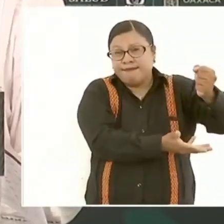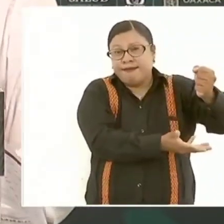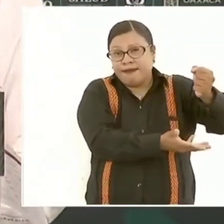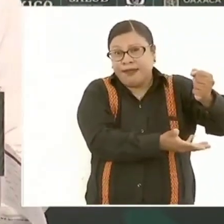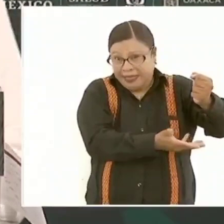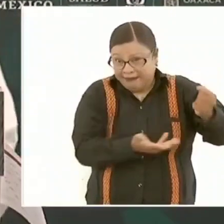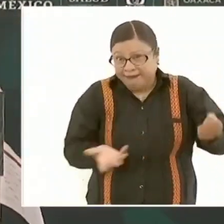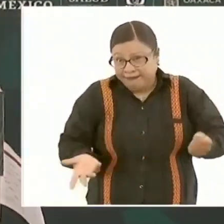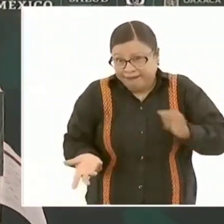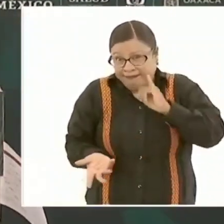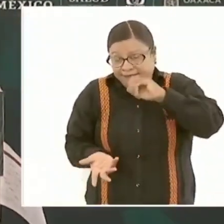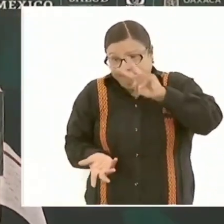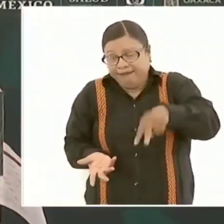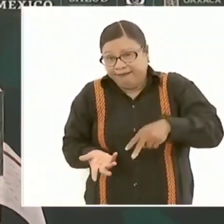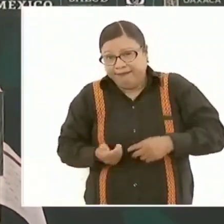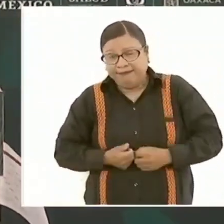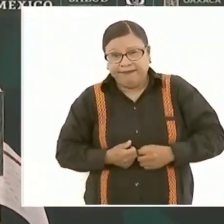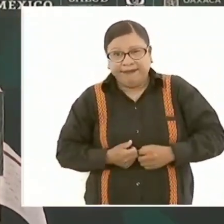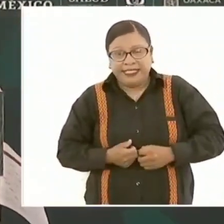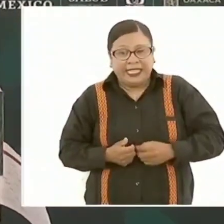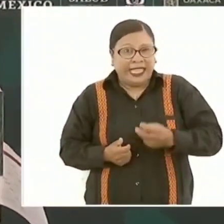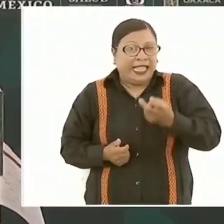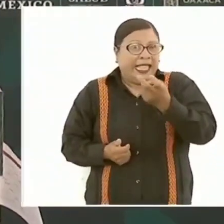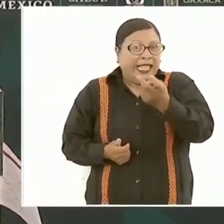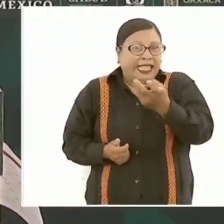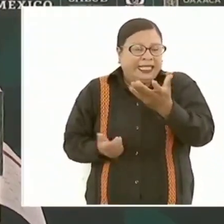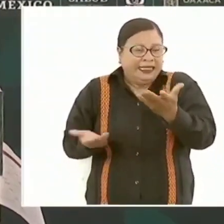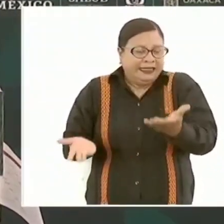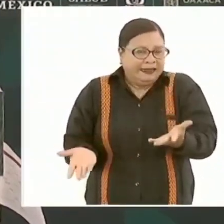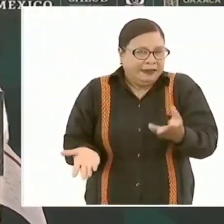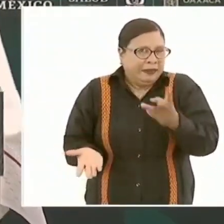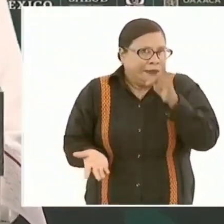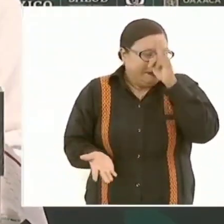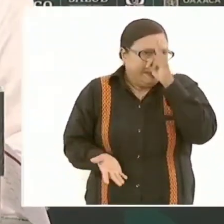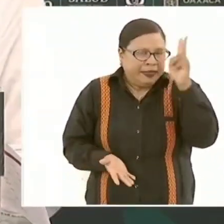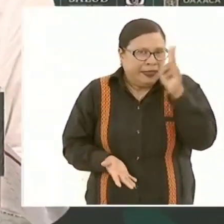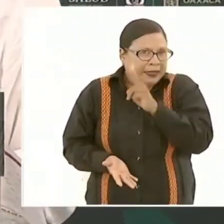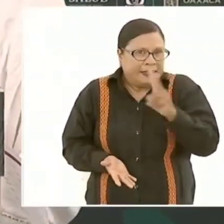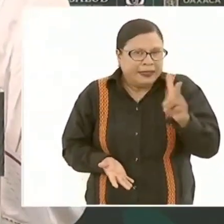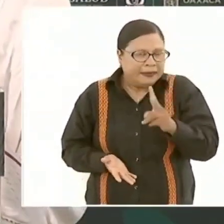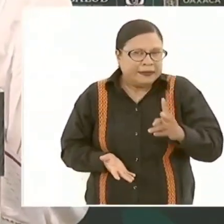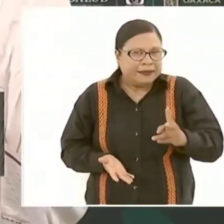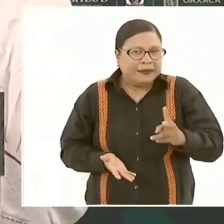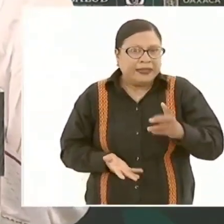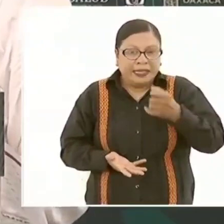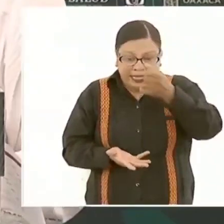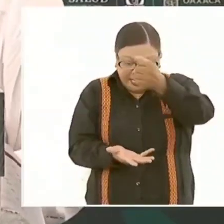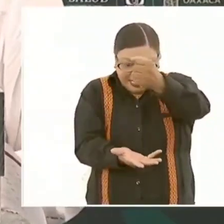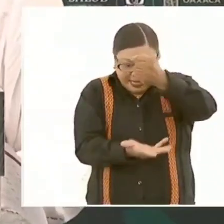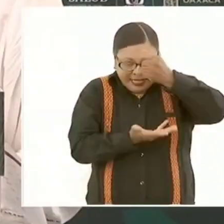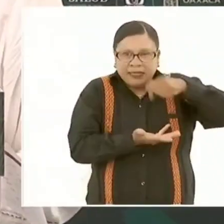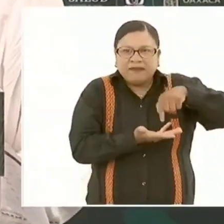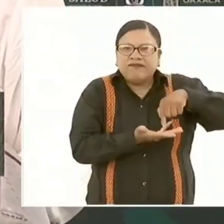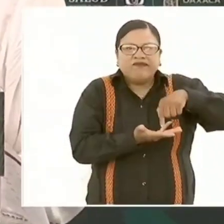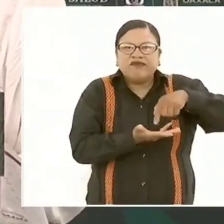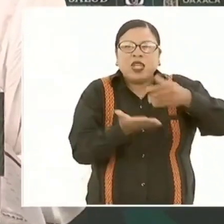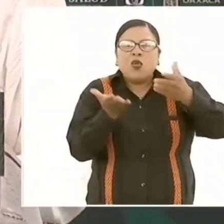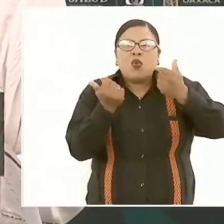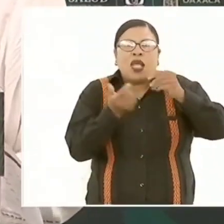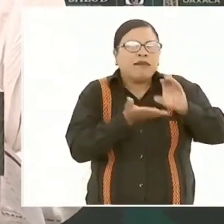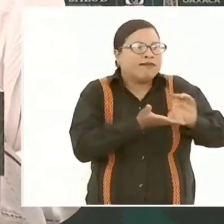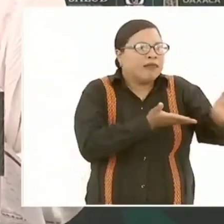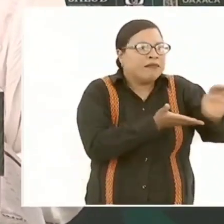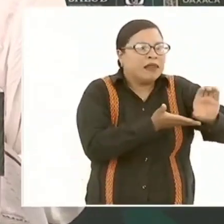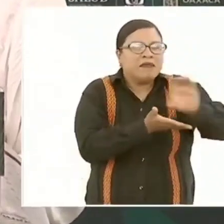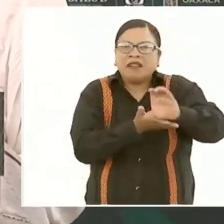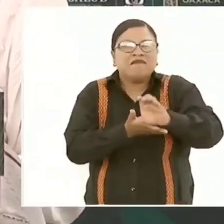Y lo peor es que la mayor parte de ese dinero no llegaba,